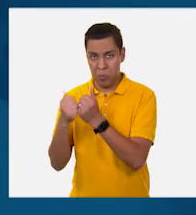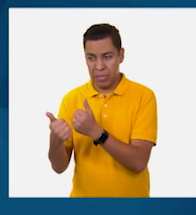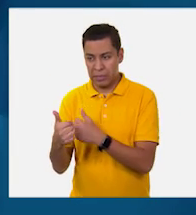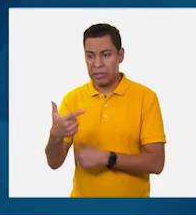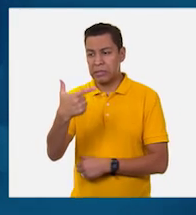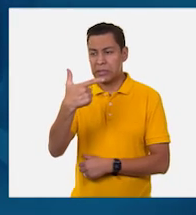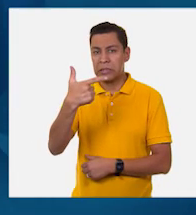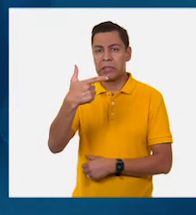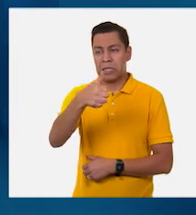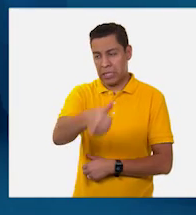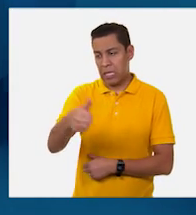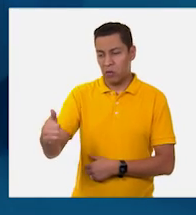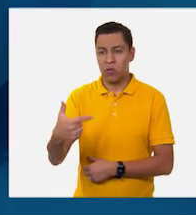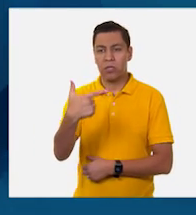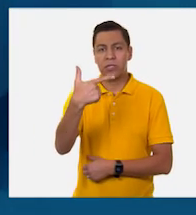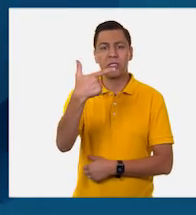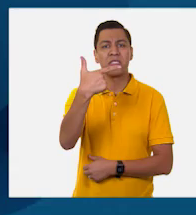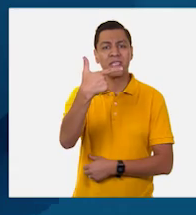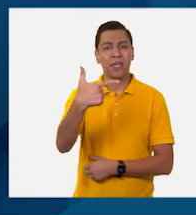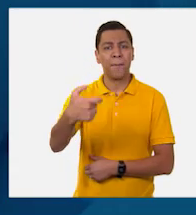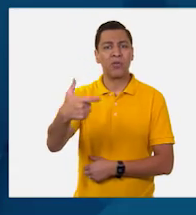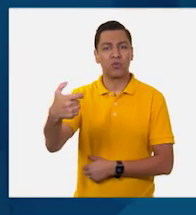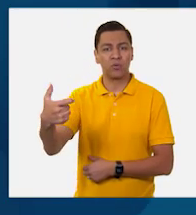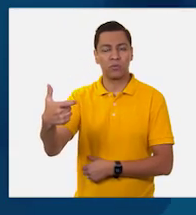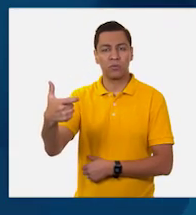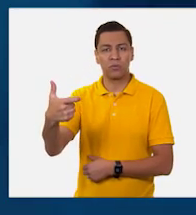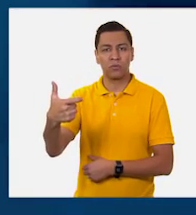conviene comprar el pan y por qué?